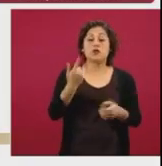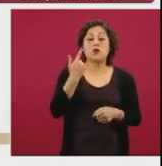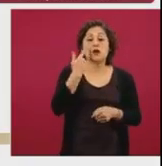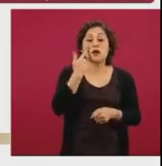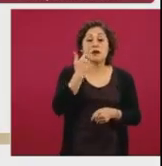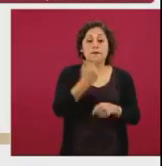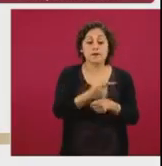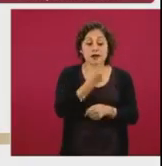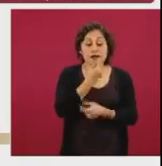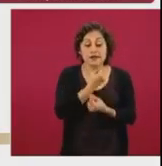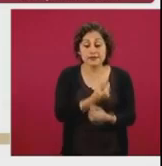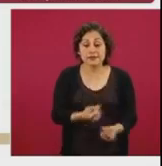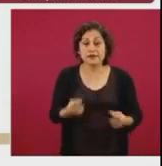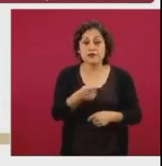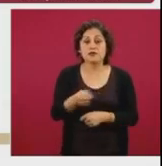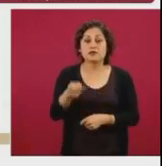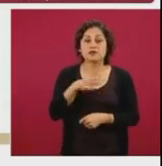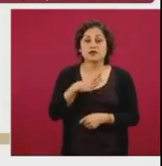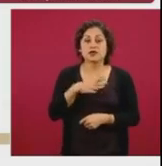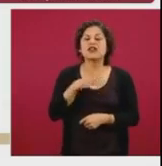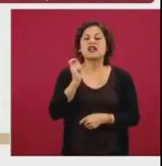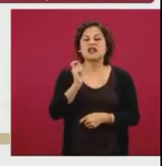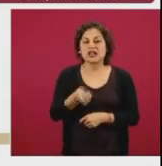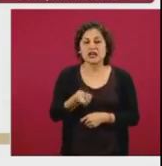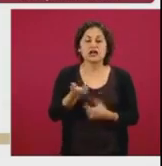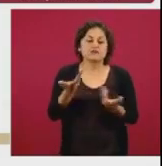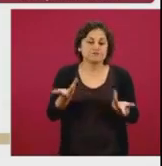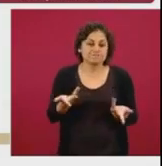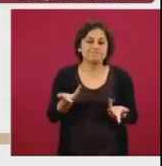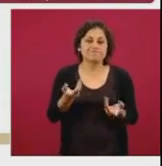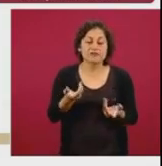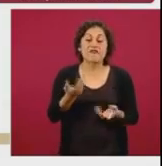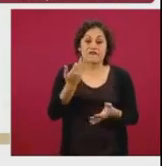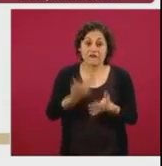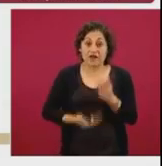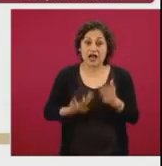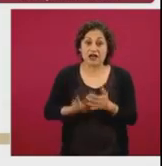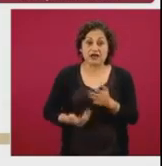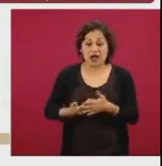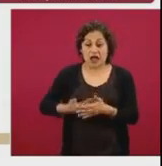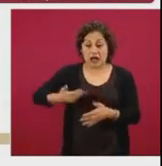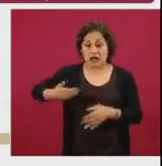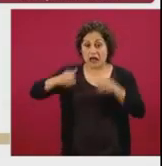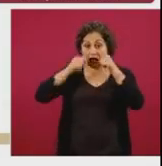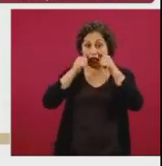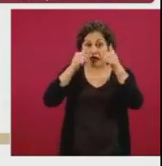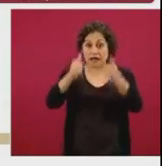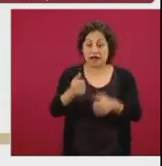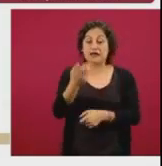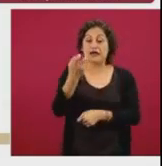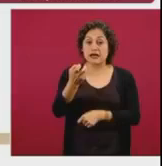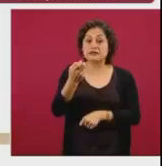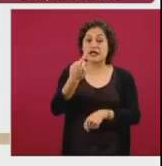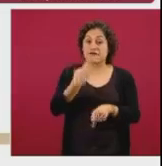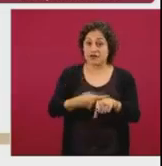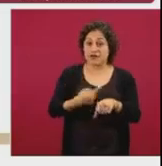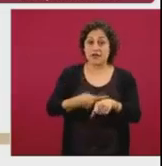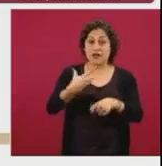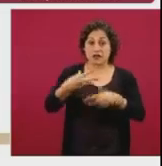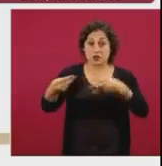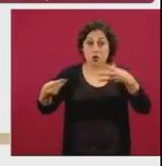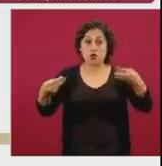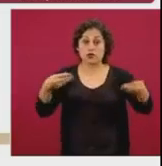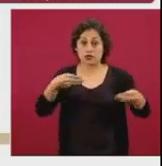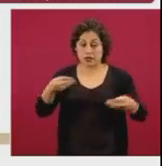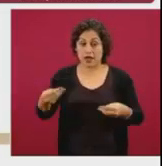nosotros no estamos haciendo un adecuado estudio de contactos. Al igual que en tuberculosis, estamos hablando de enfermedades que se contagian, en donde